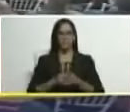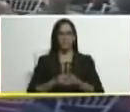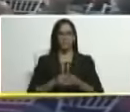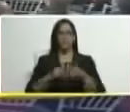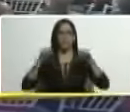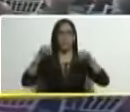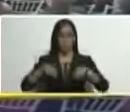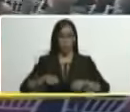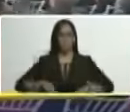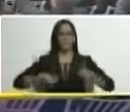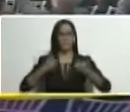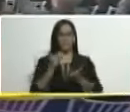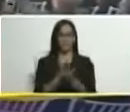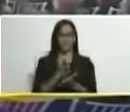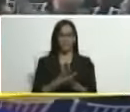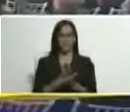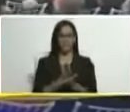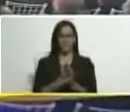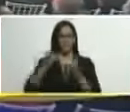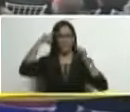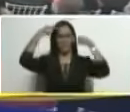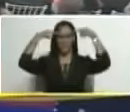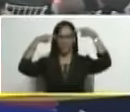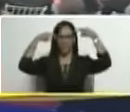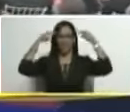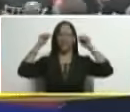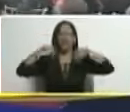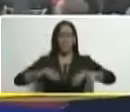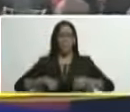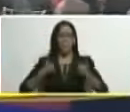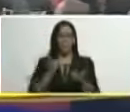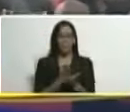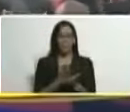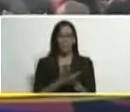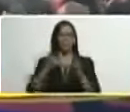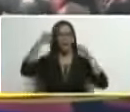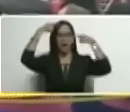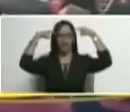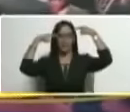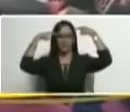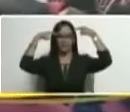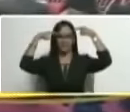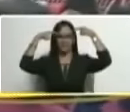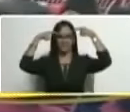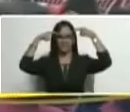y hoy más que nunca, y hoy más que nunca,